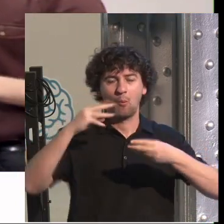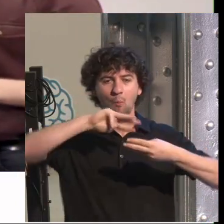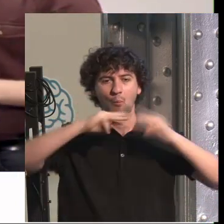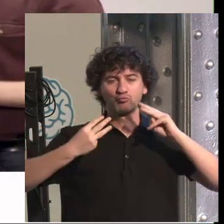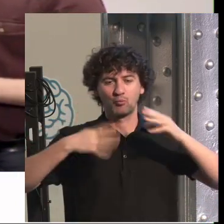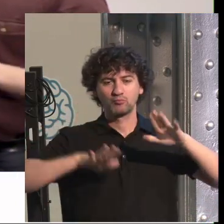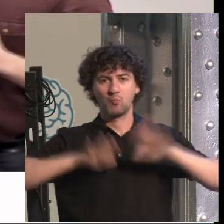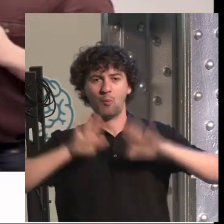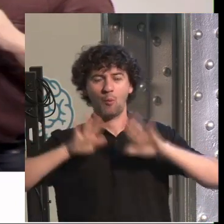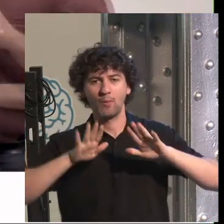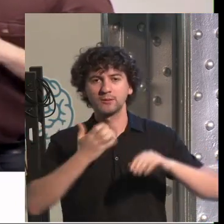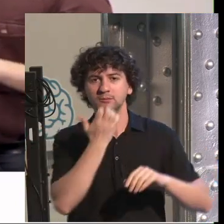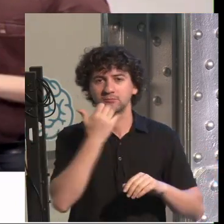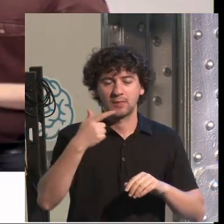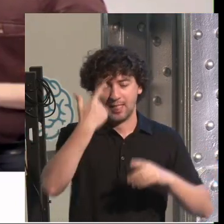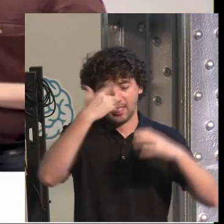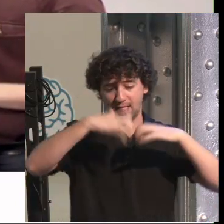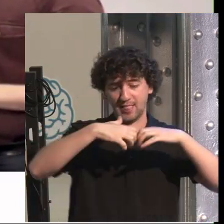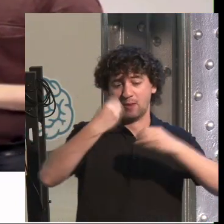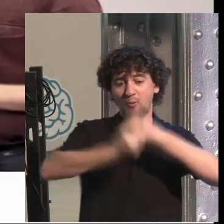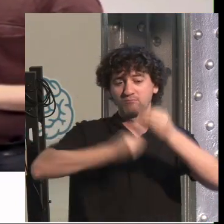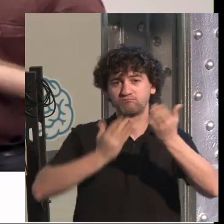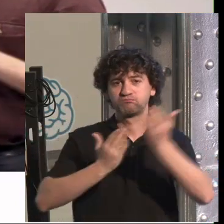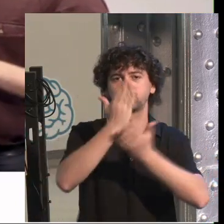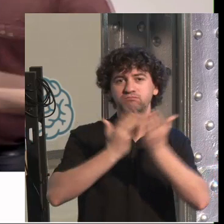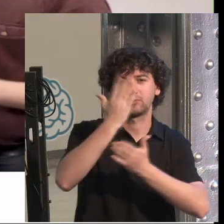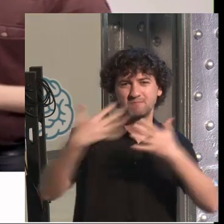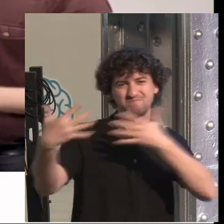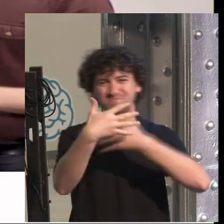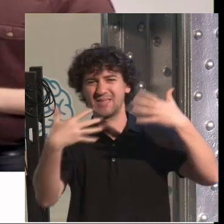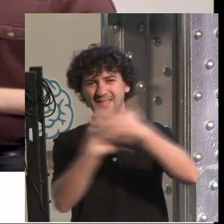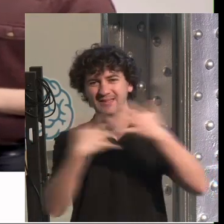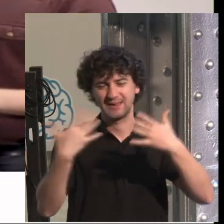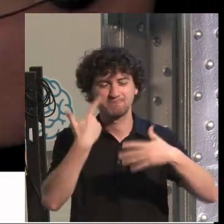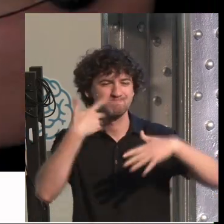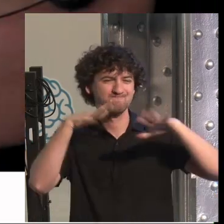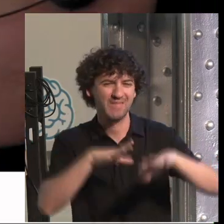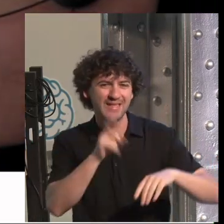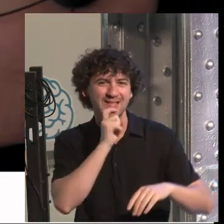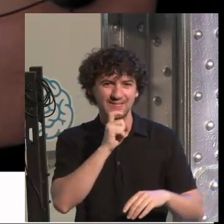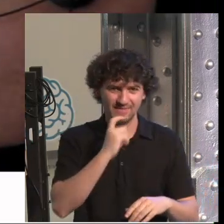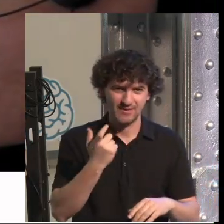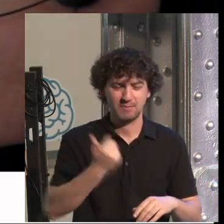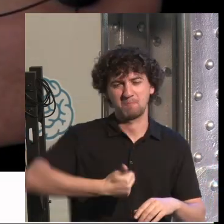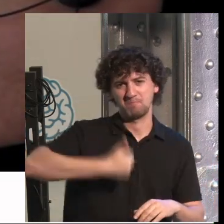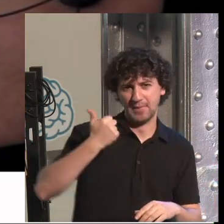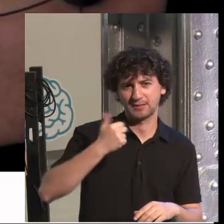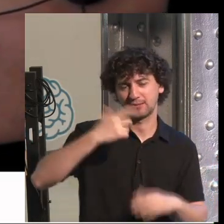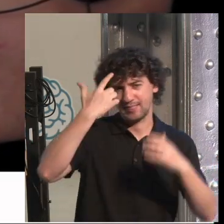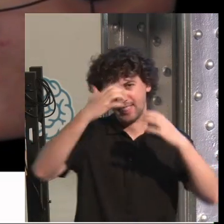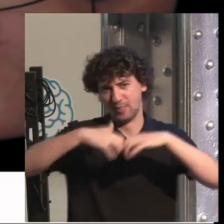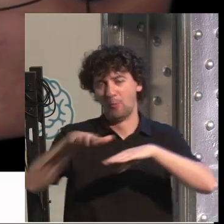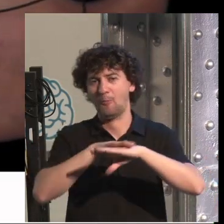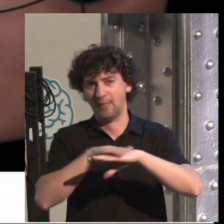también obviamente esto también lo hace el cerebro, y entonces esas señales son muy fuertes, son mucho más intensas que la actividad cerebral básica, ¿no?